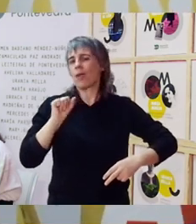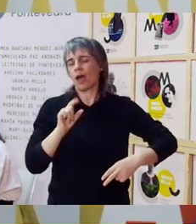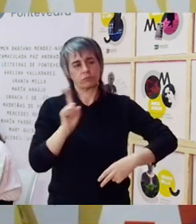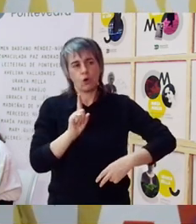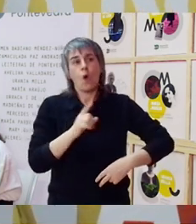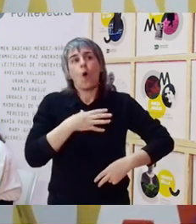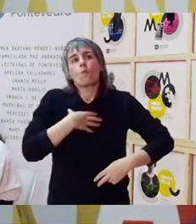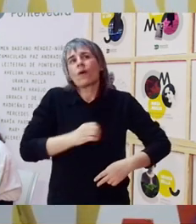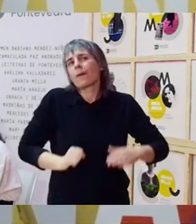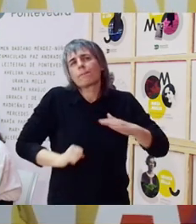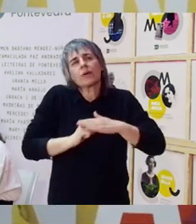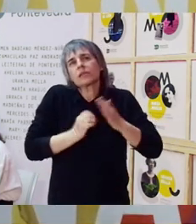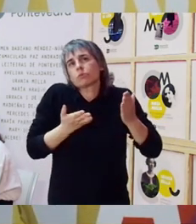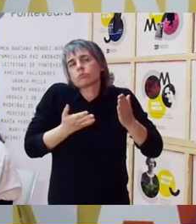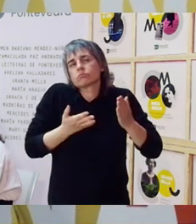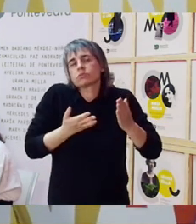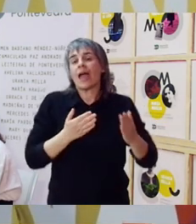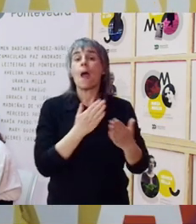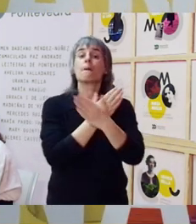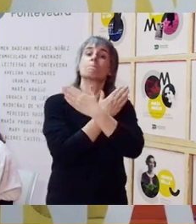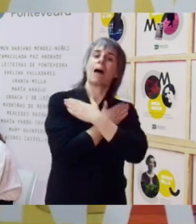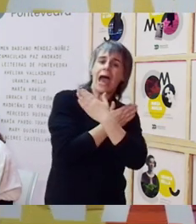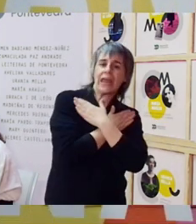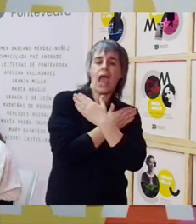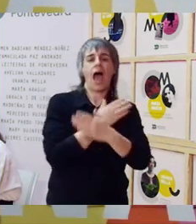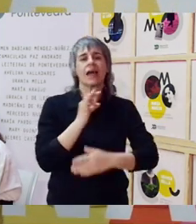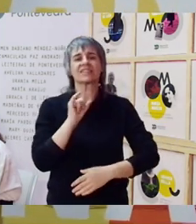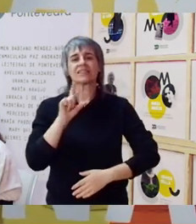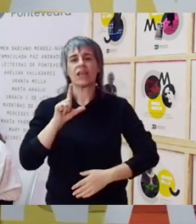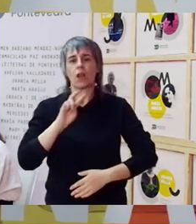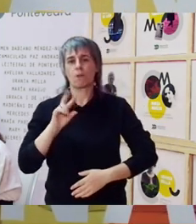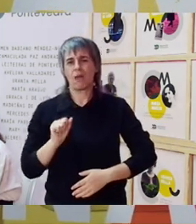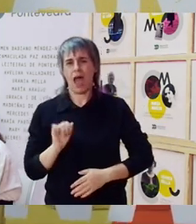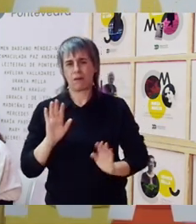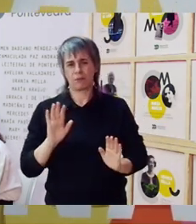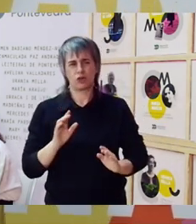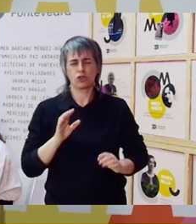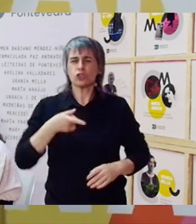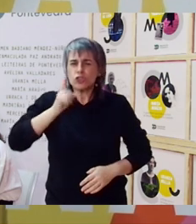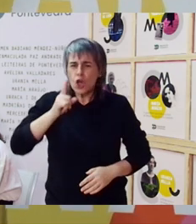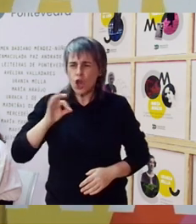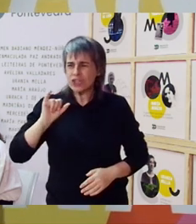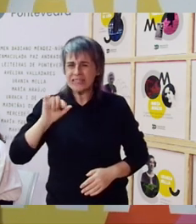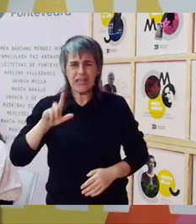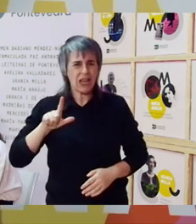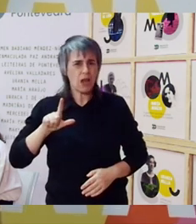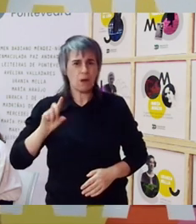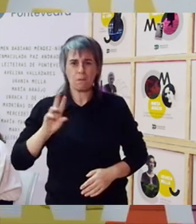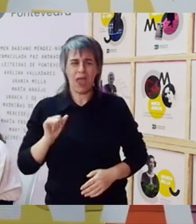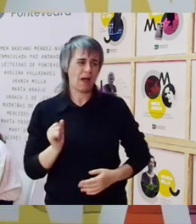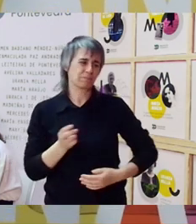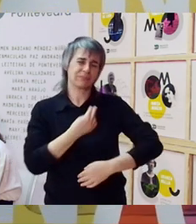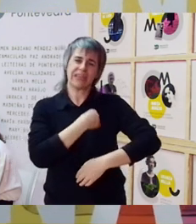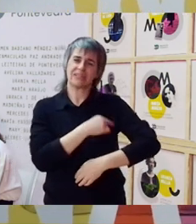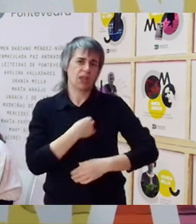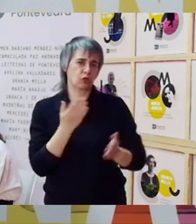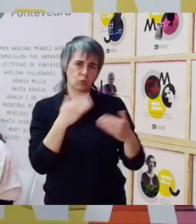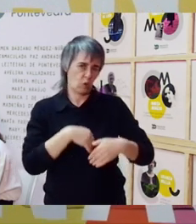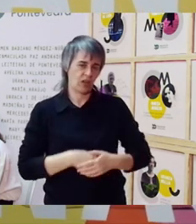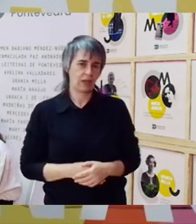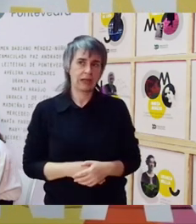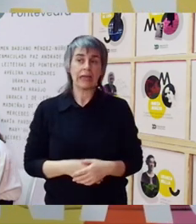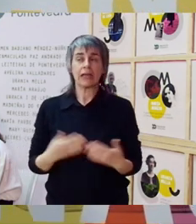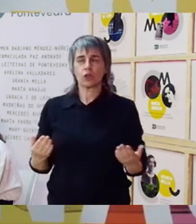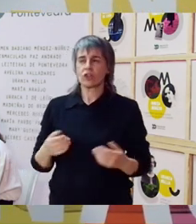estaba empeñada ou o que quixera, pero que Silvia non era cristián. Entón, bueno, ela estuvo profundizando no tema